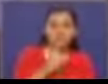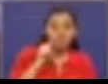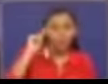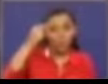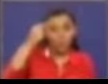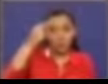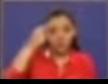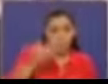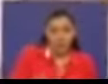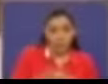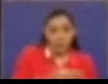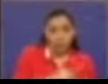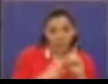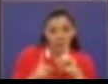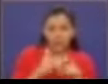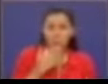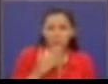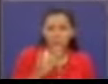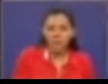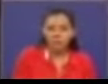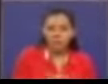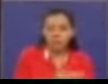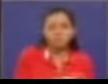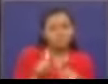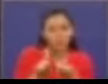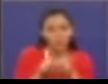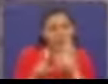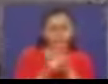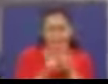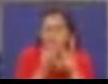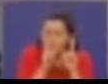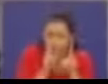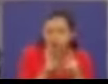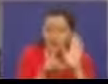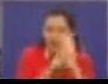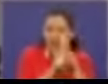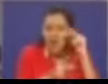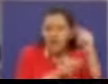gobierno practicaban. La misma ley de herencias, año